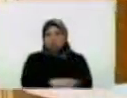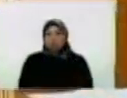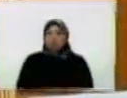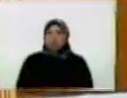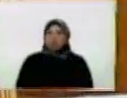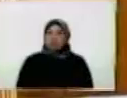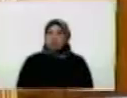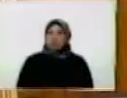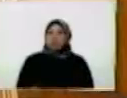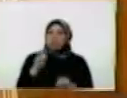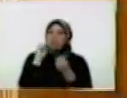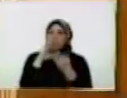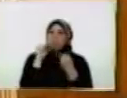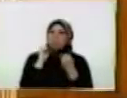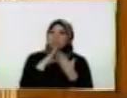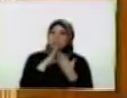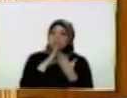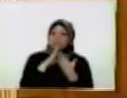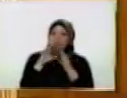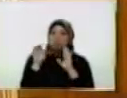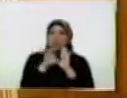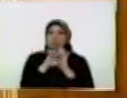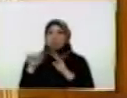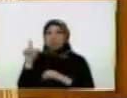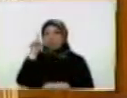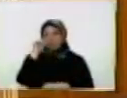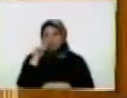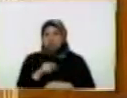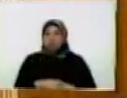con un mensaje como constituyente.